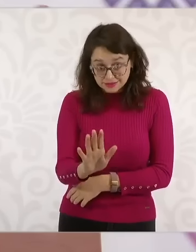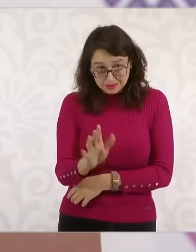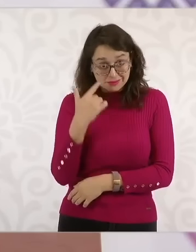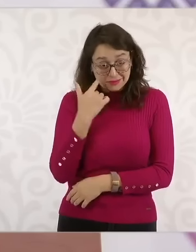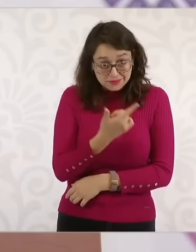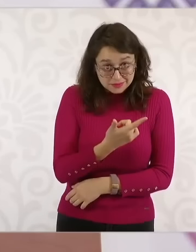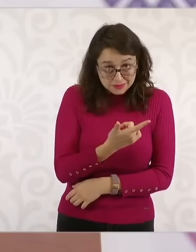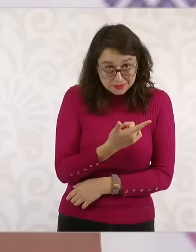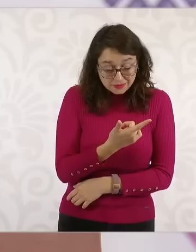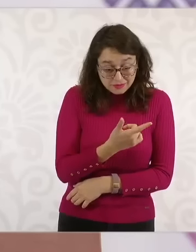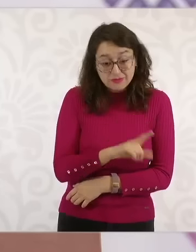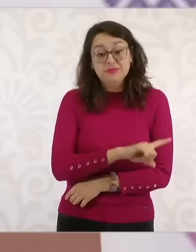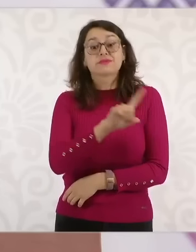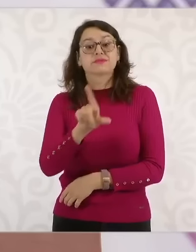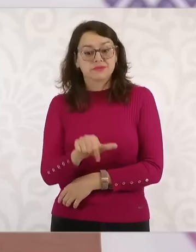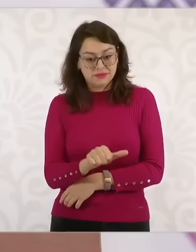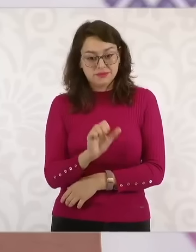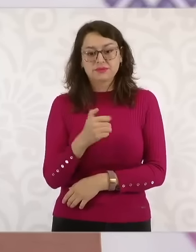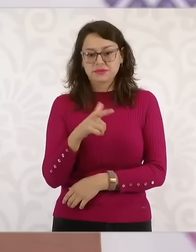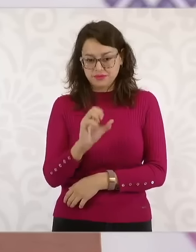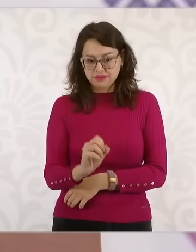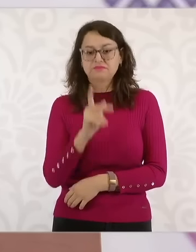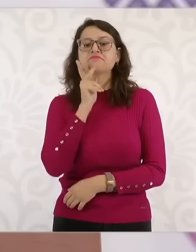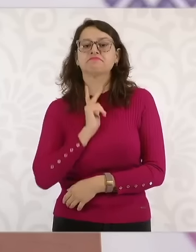El presidente López Obrador envía petróleo